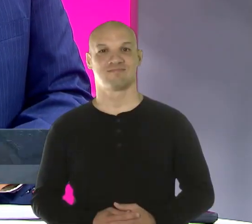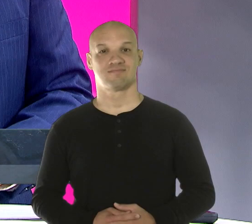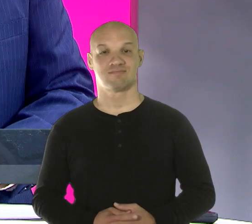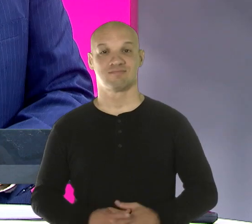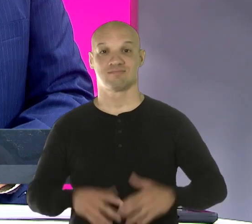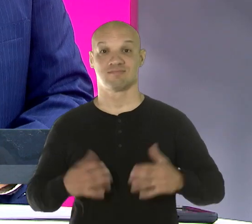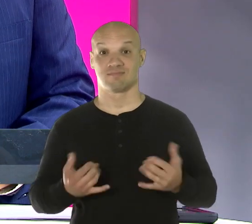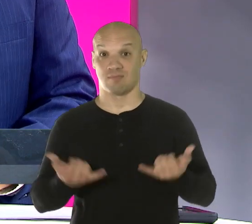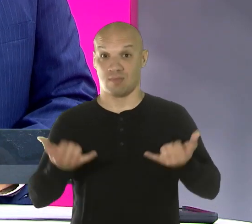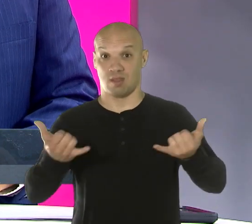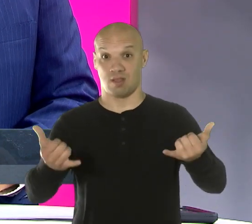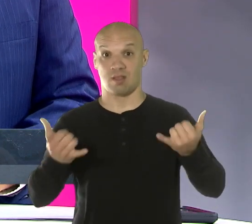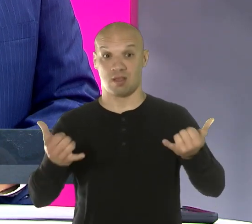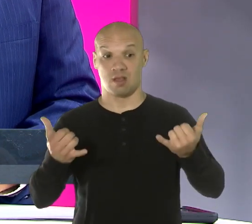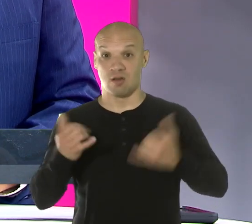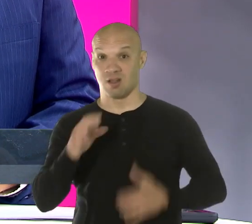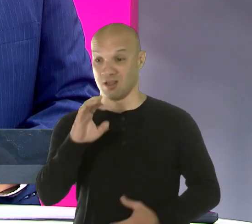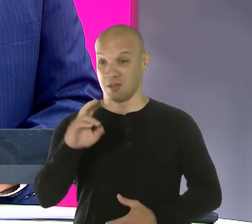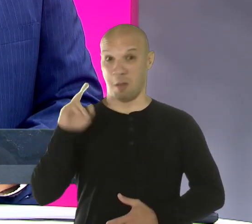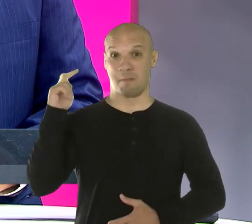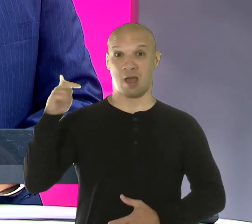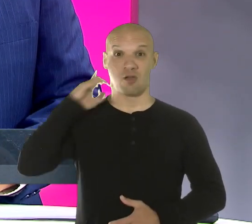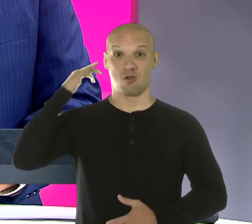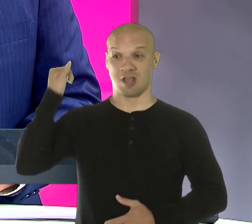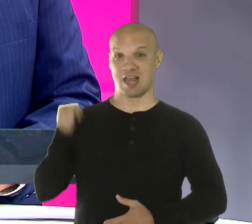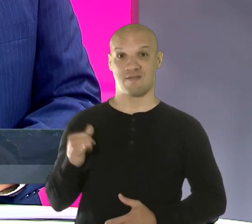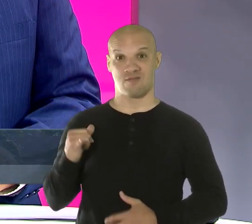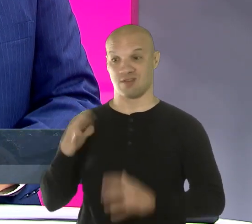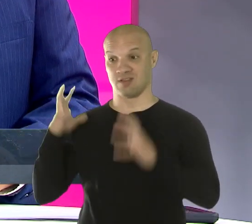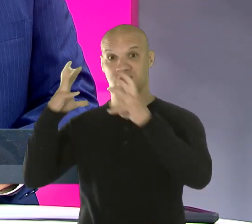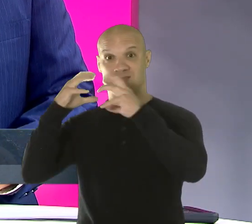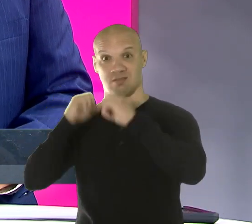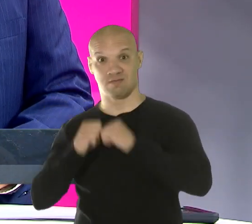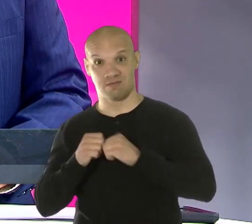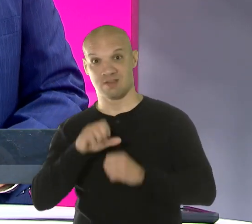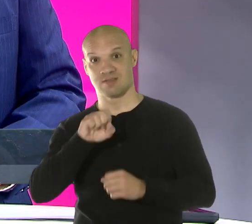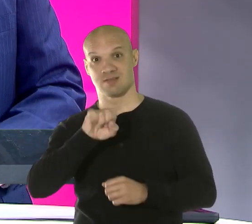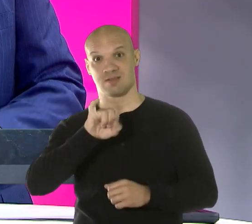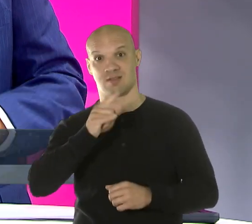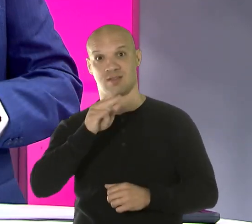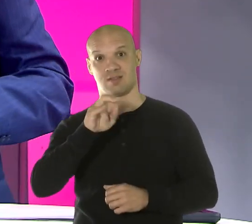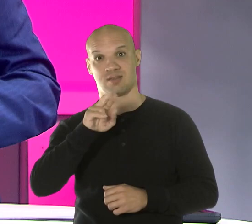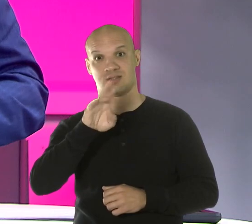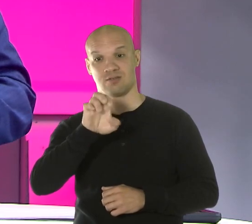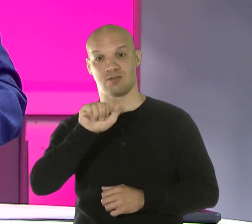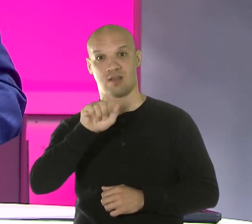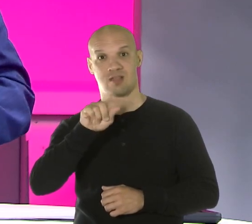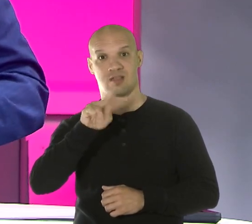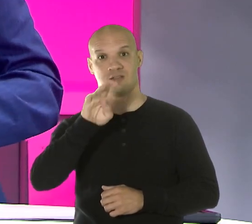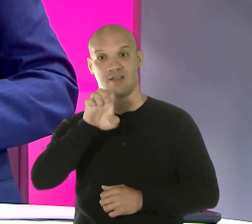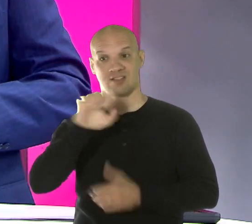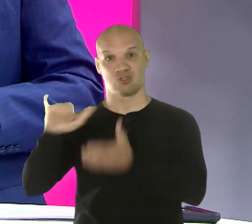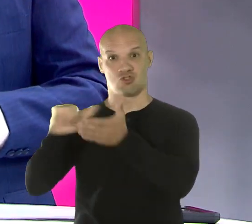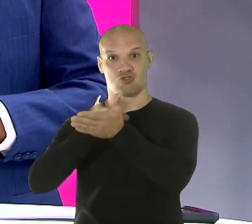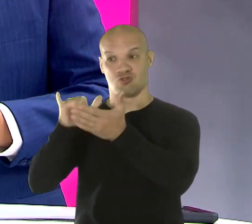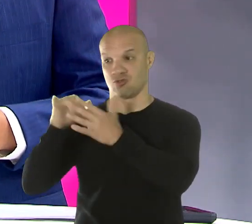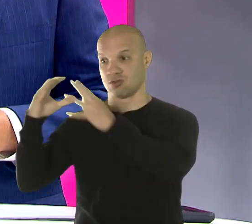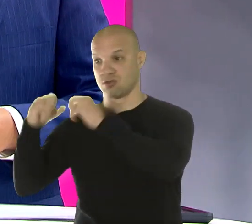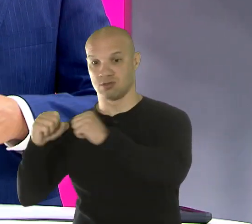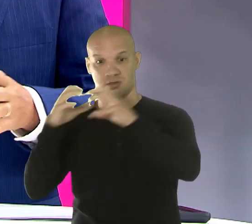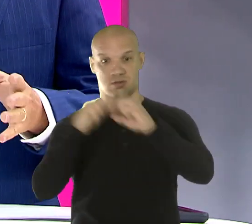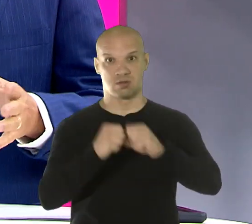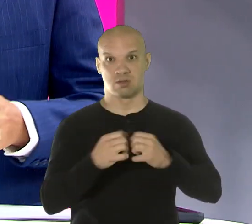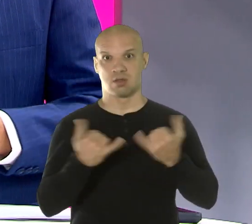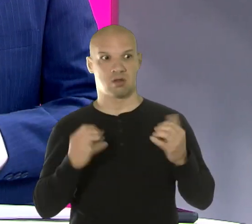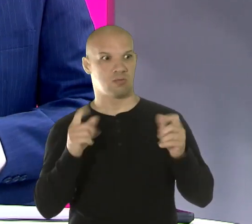El colapso del Silicon Valley Bank en California y Signature Bank en Nueva York han creado incertidumbre en muchos